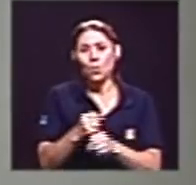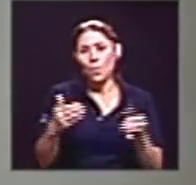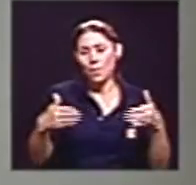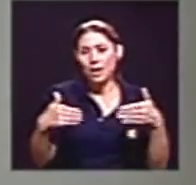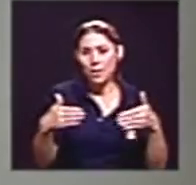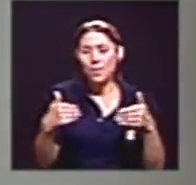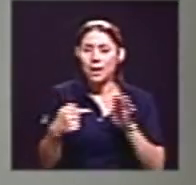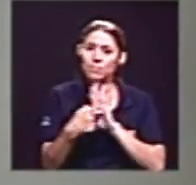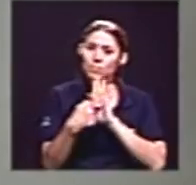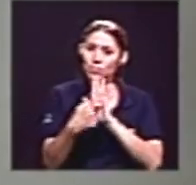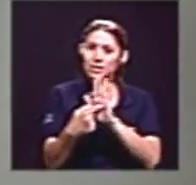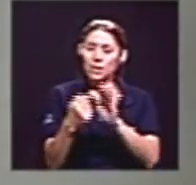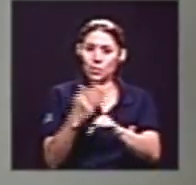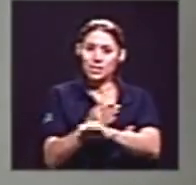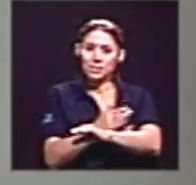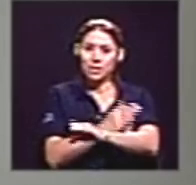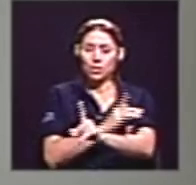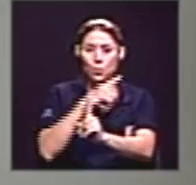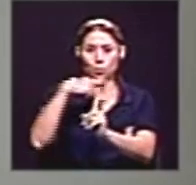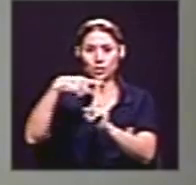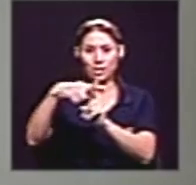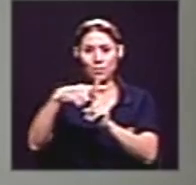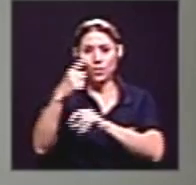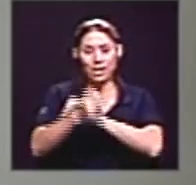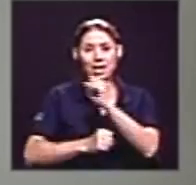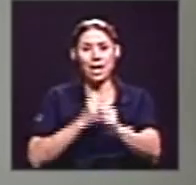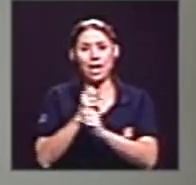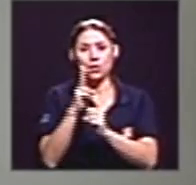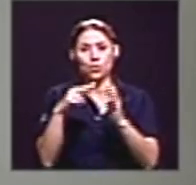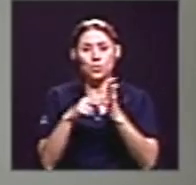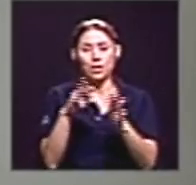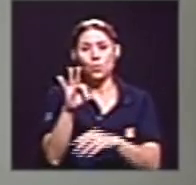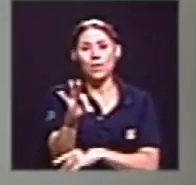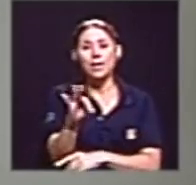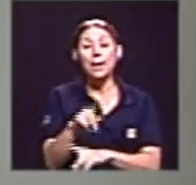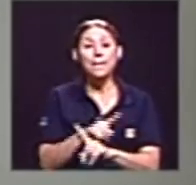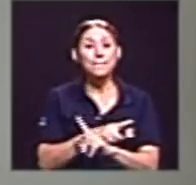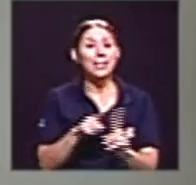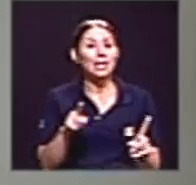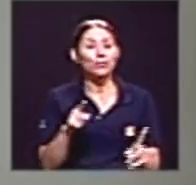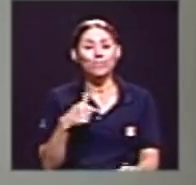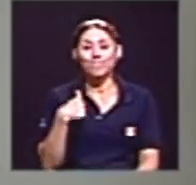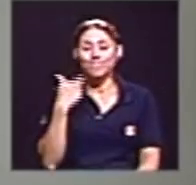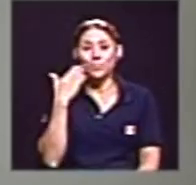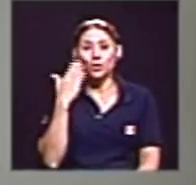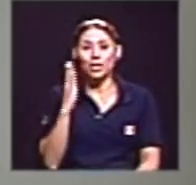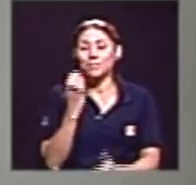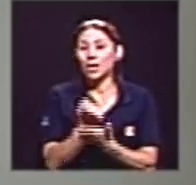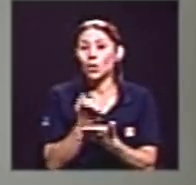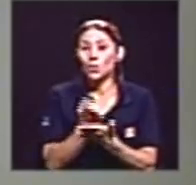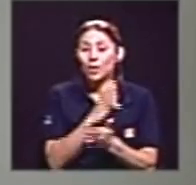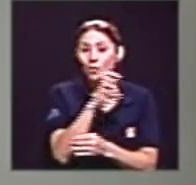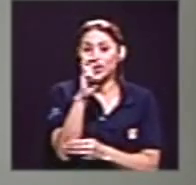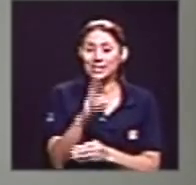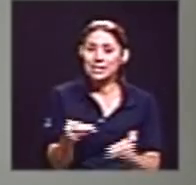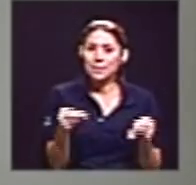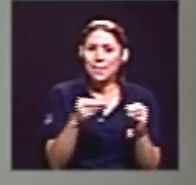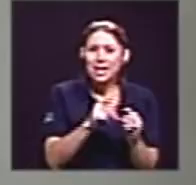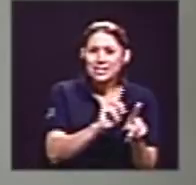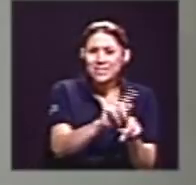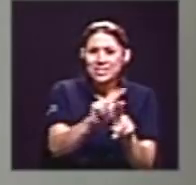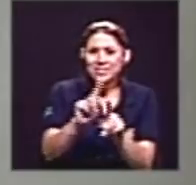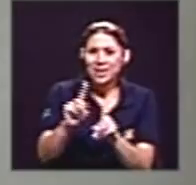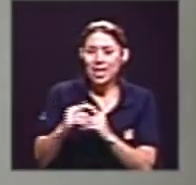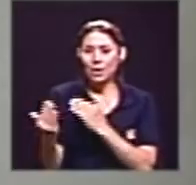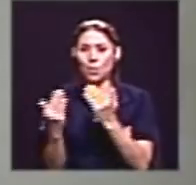muestran crecimiento positivo en el año 2009. Pero no sé, la economía costarricense es mucho más diversificada que la panameña. Es